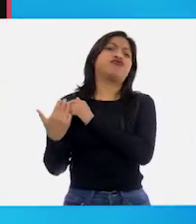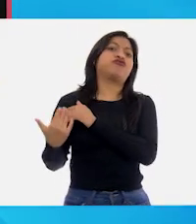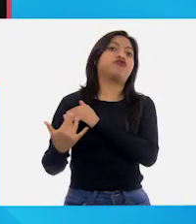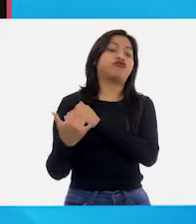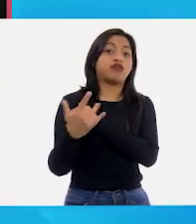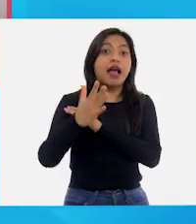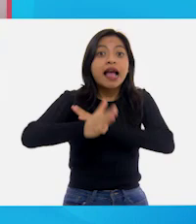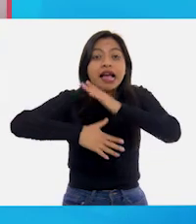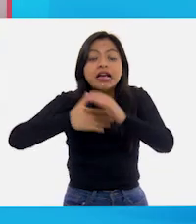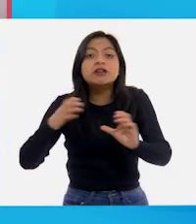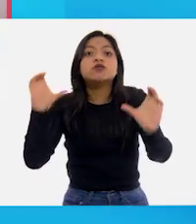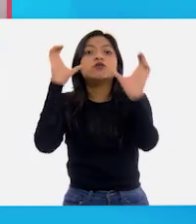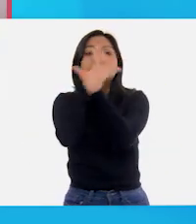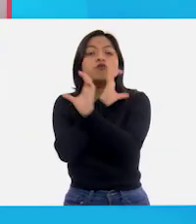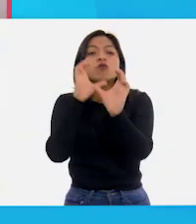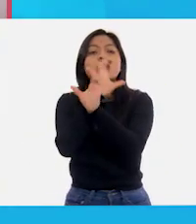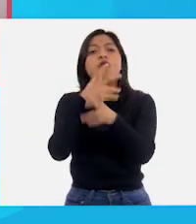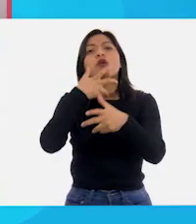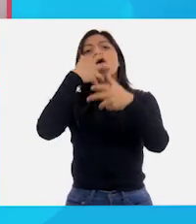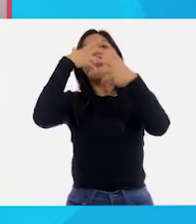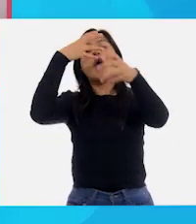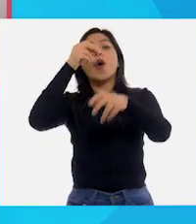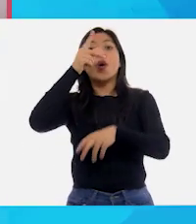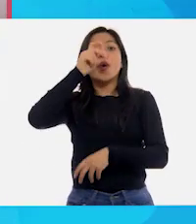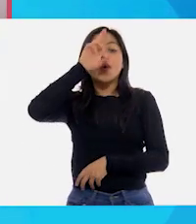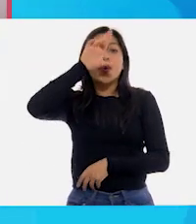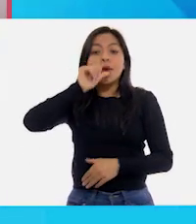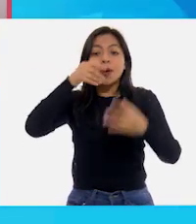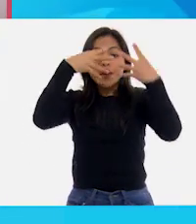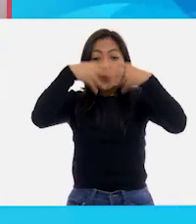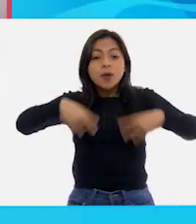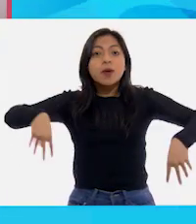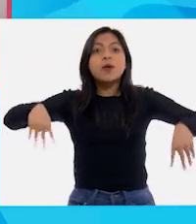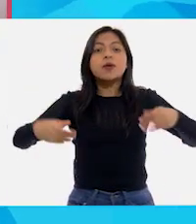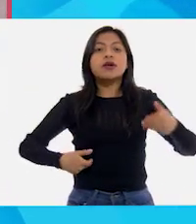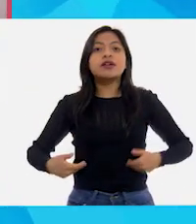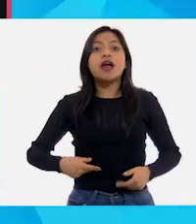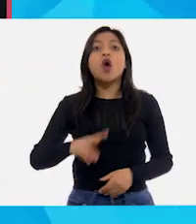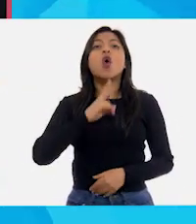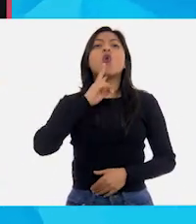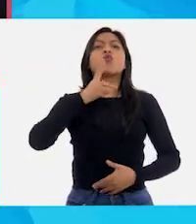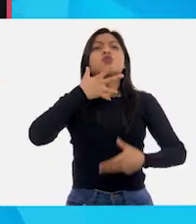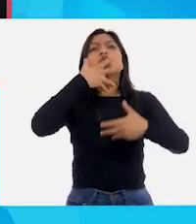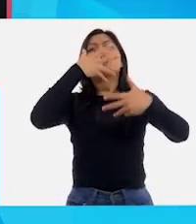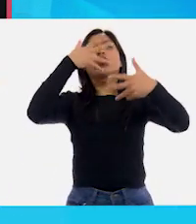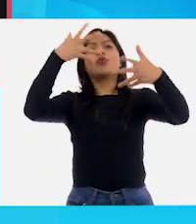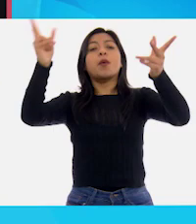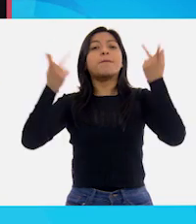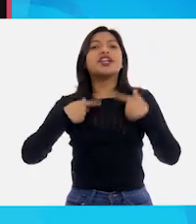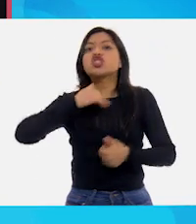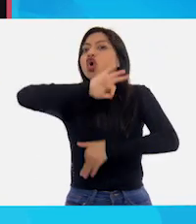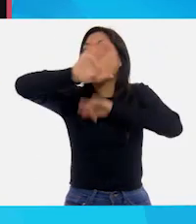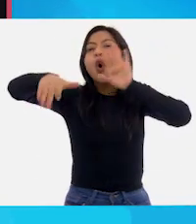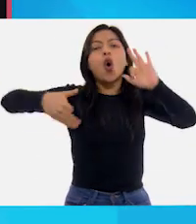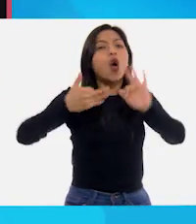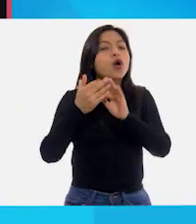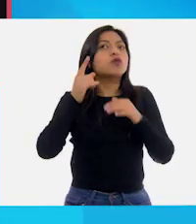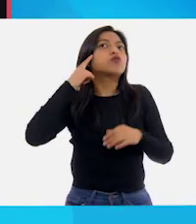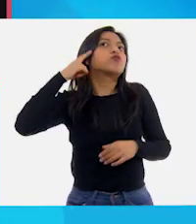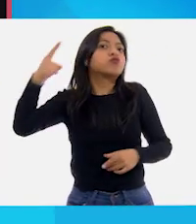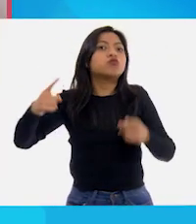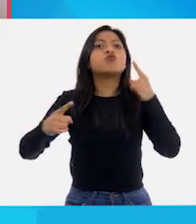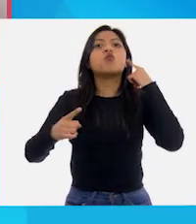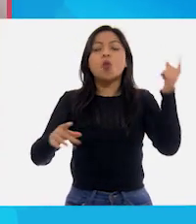que cuando cantemos una ópera en un teatro, nuestra voz pueda correr por todo el teatro y todo el